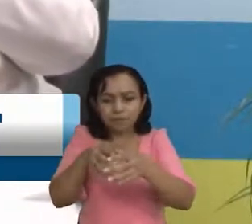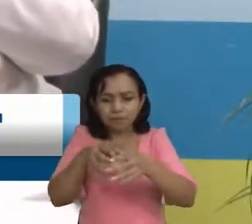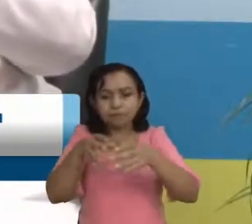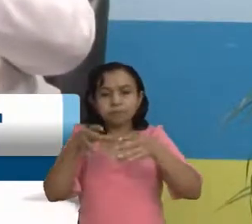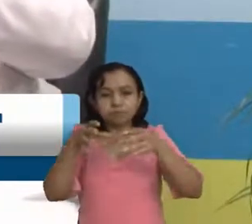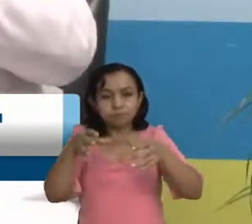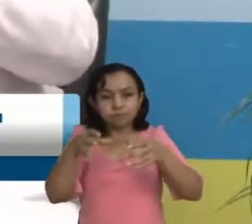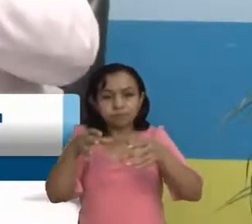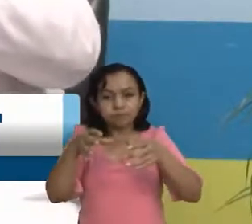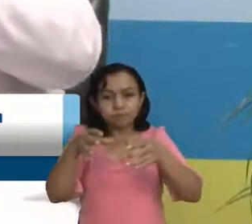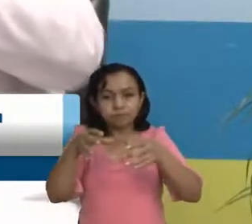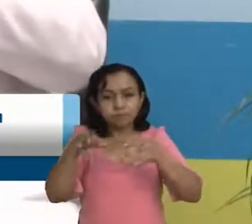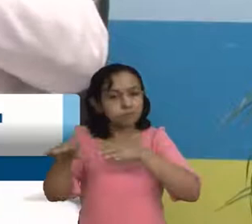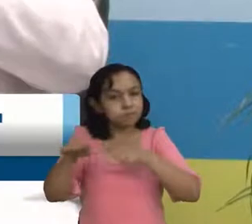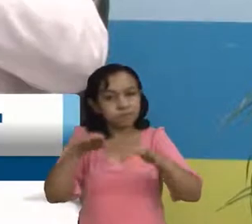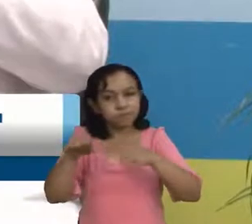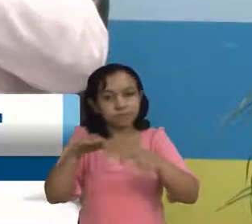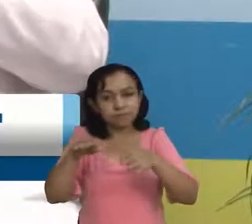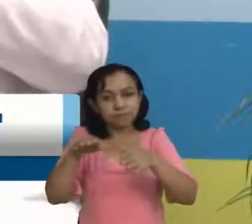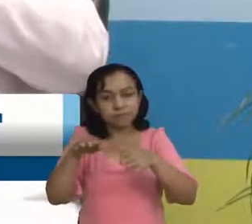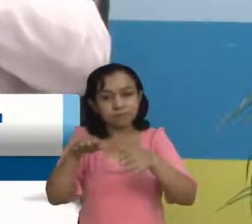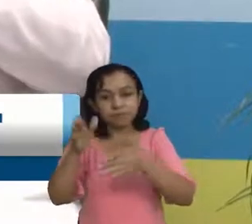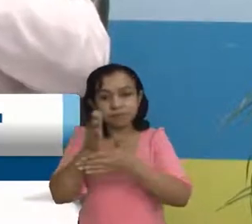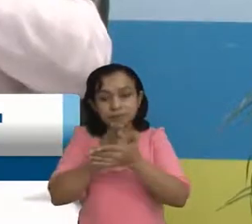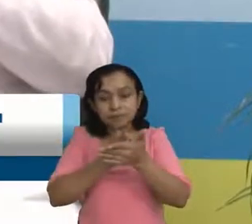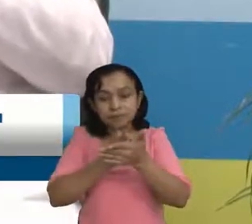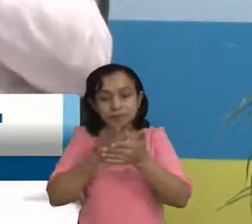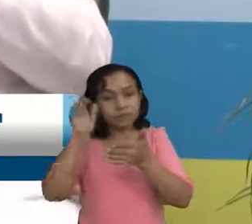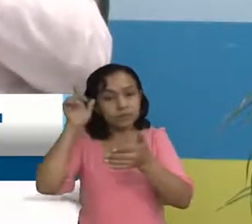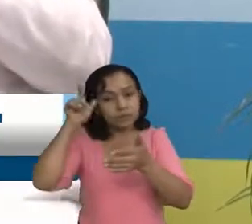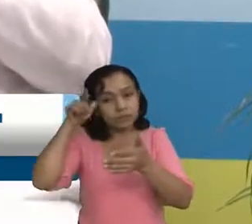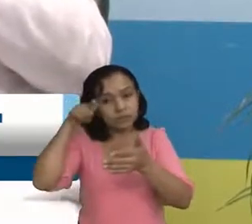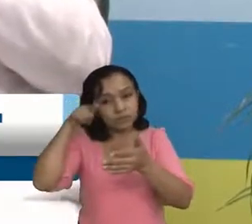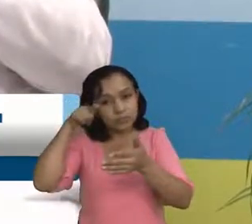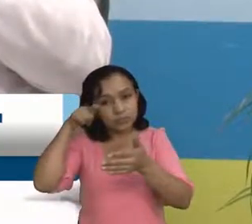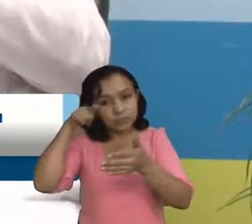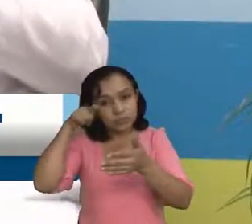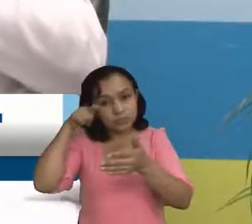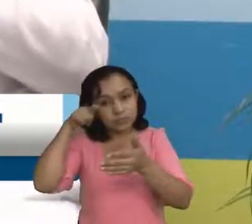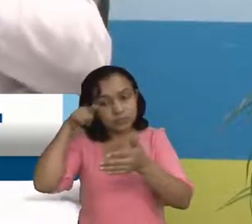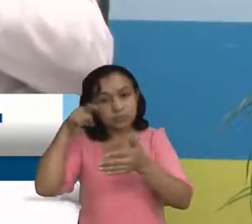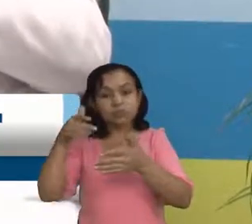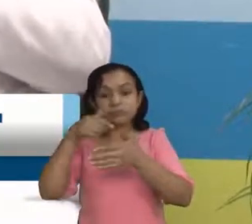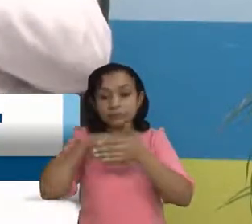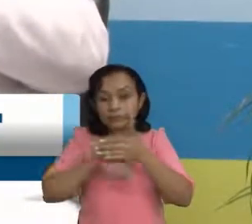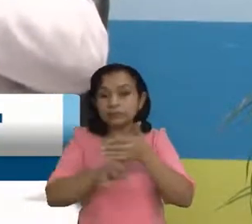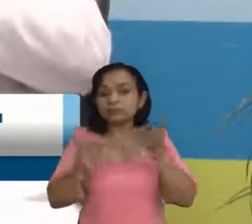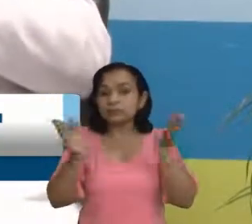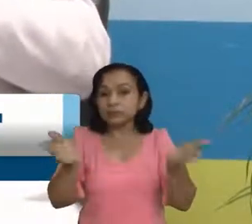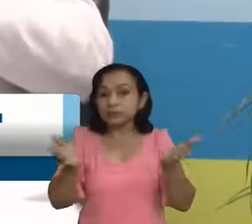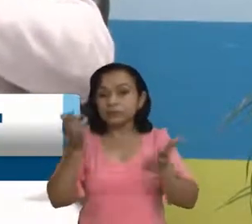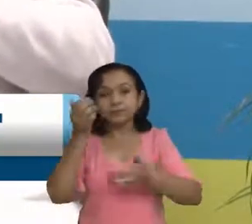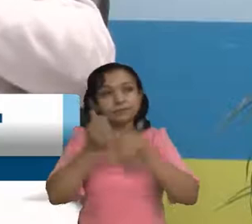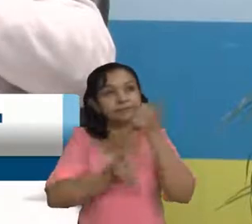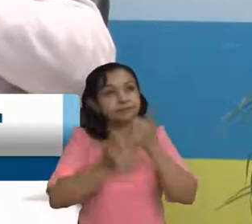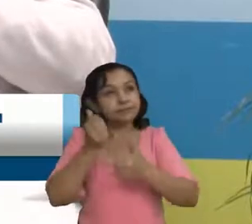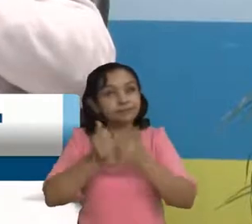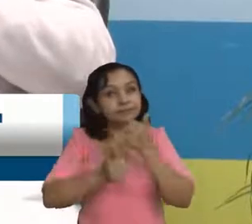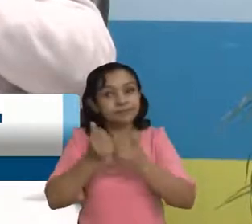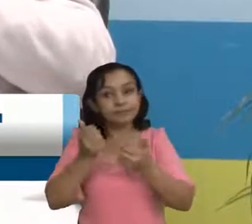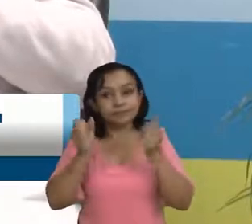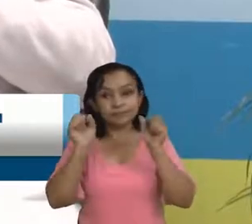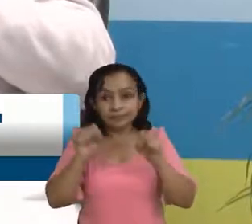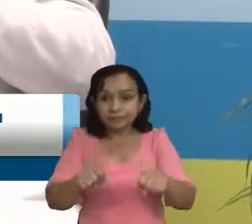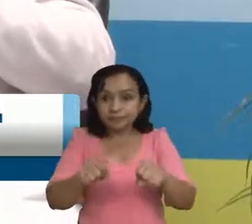ocurre en el riñón, obviamente hay un cierto paso de orina hacia las vías urinarias inferiores, ¿verdad? El problema es que esta sí